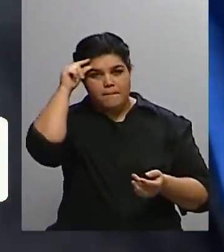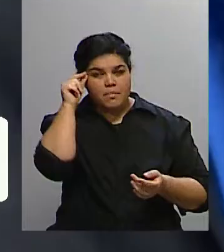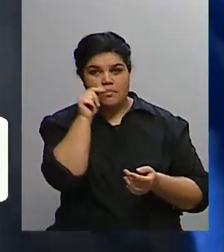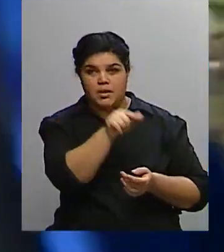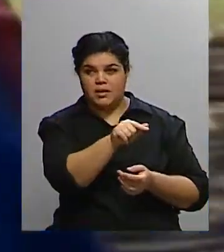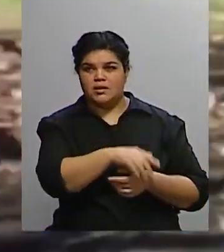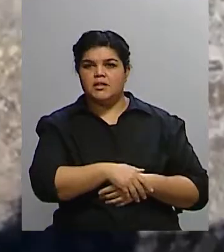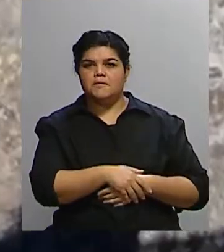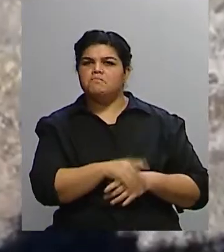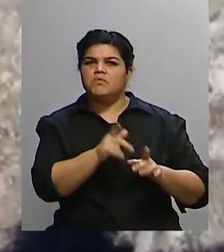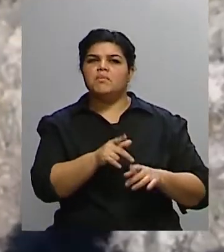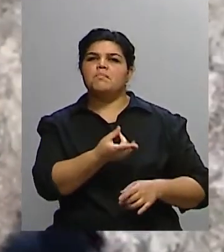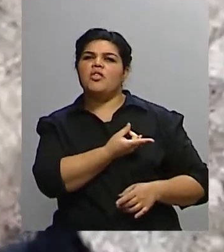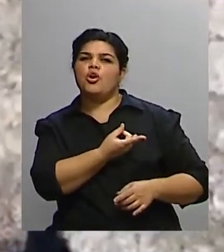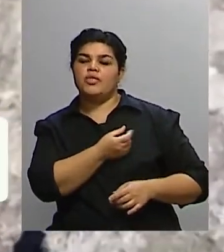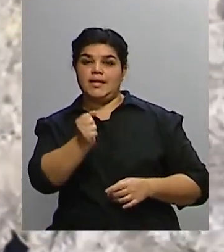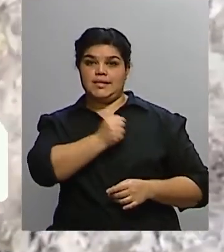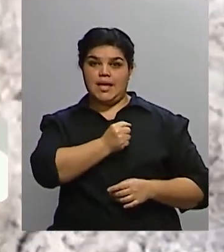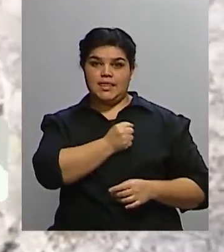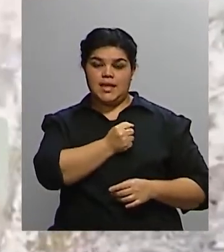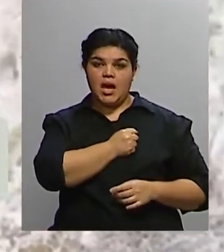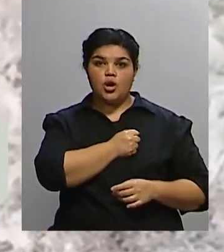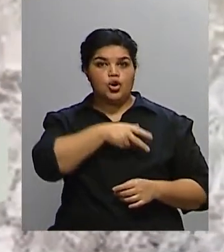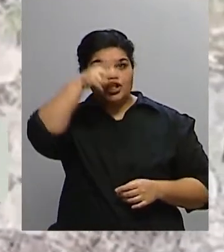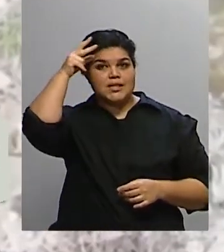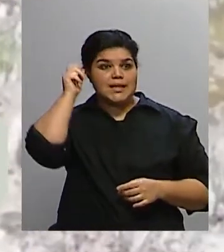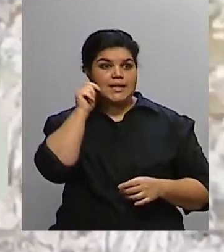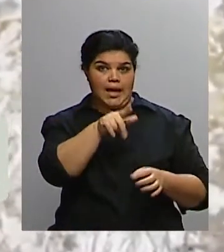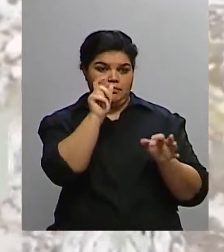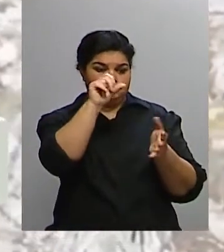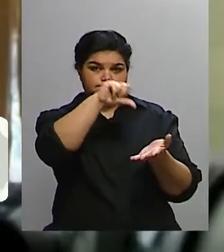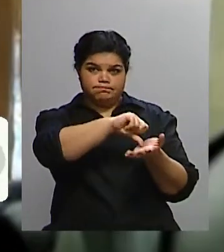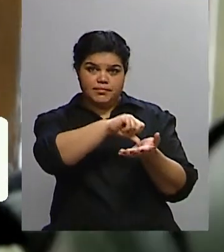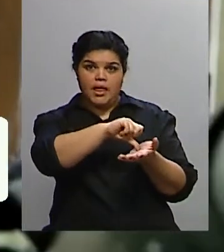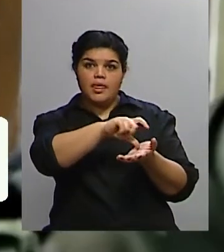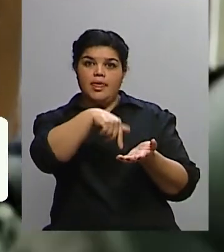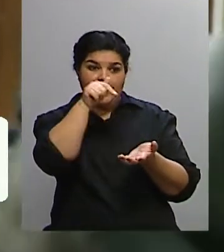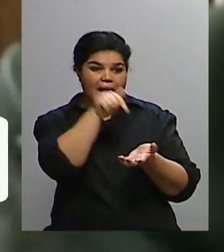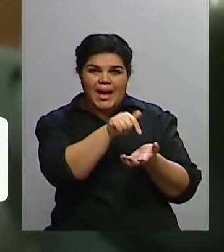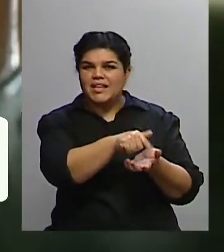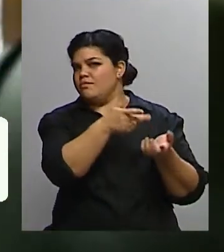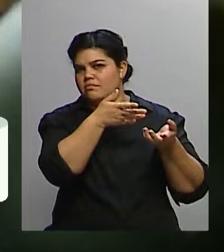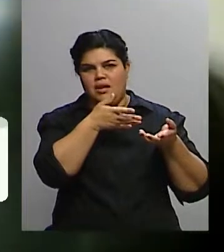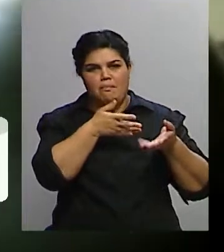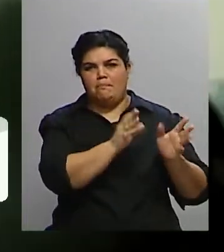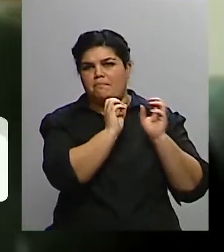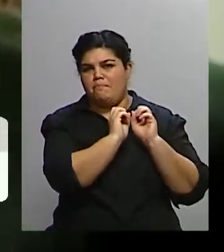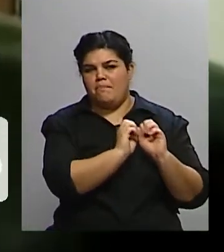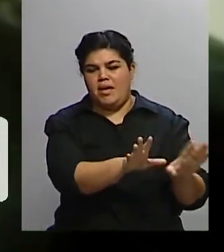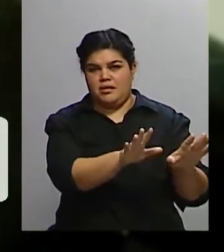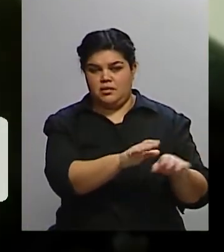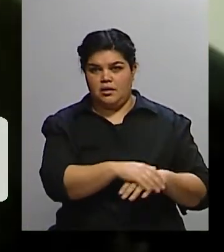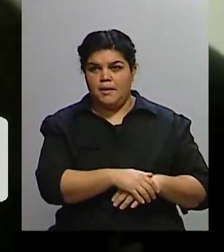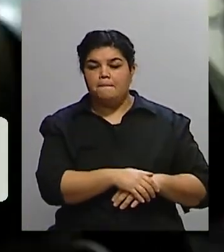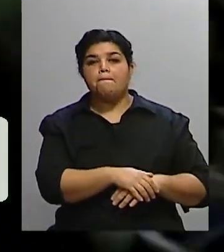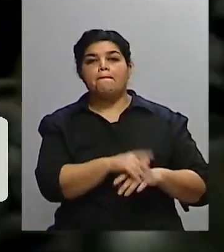capital de Chile, que es Santiago. Vive alrededor del 26% de la población mapuche y los